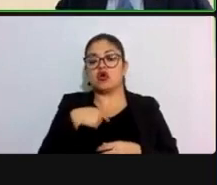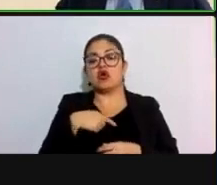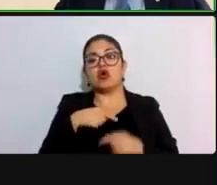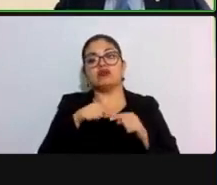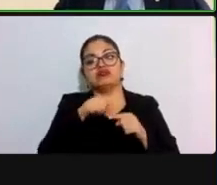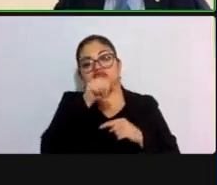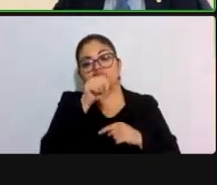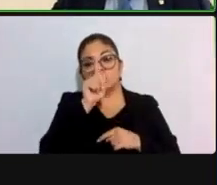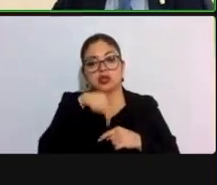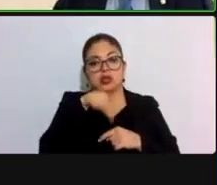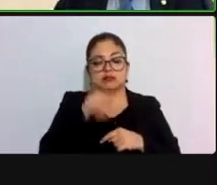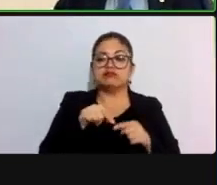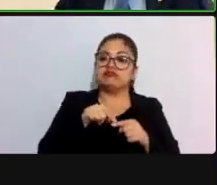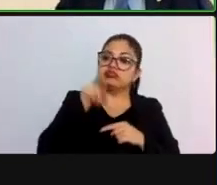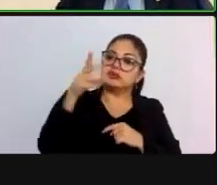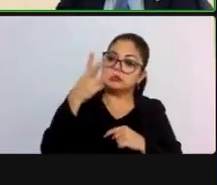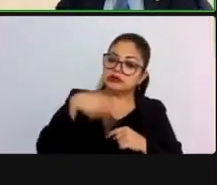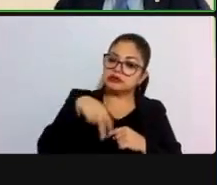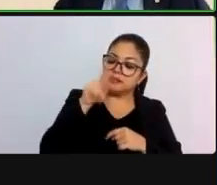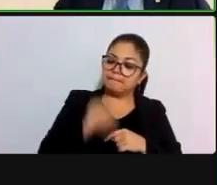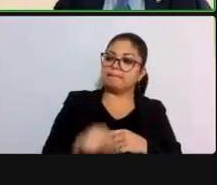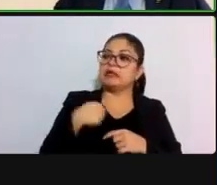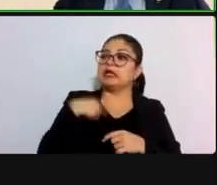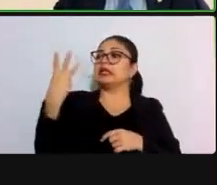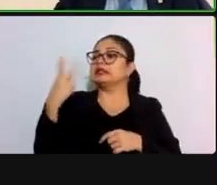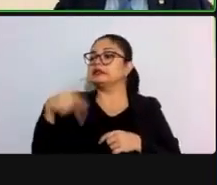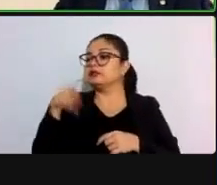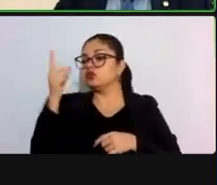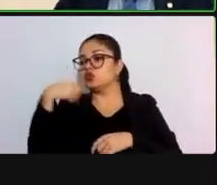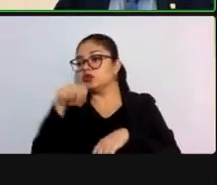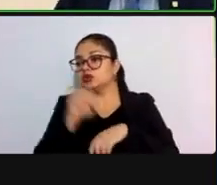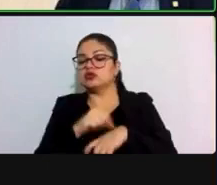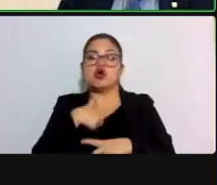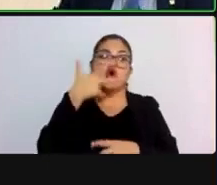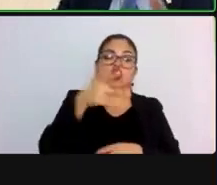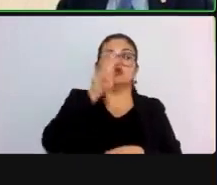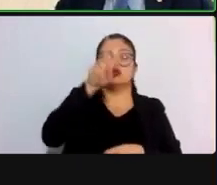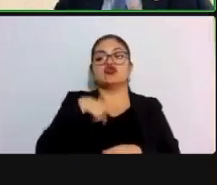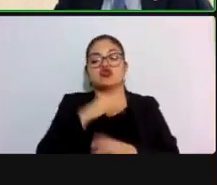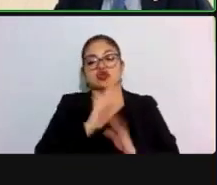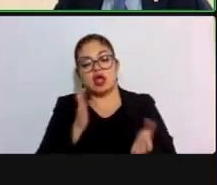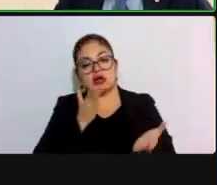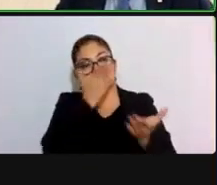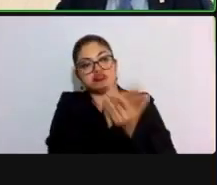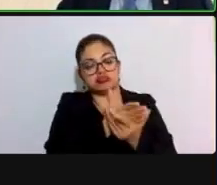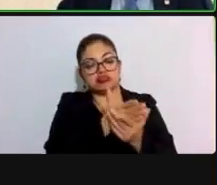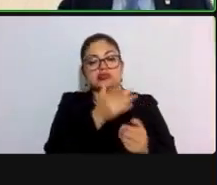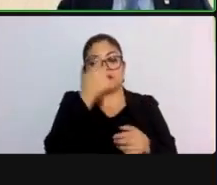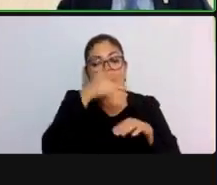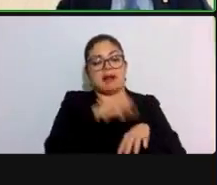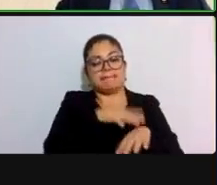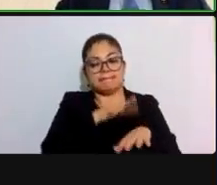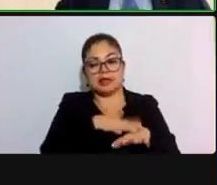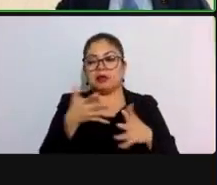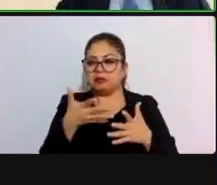a la semana, yo ya corro 8, yo ya fui al ortopedista, en fin, la conversación era cotidiana. Se